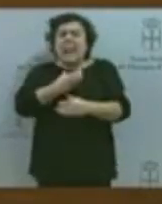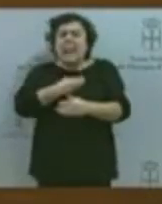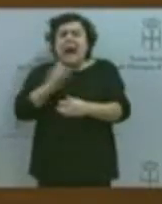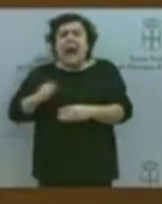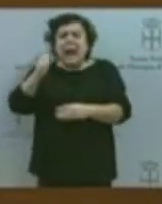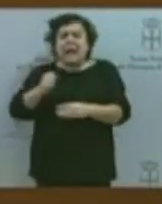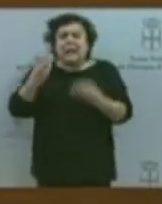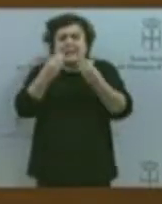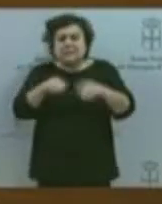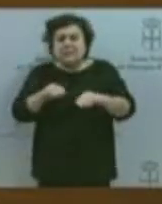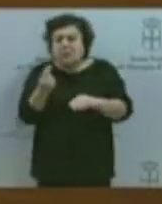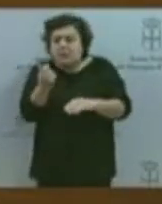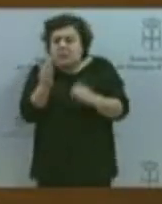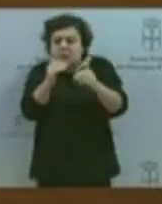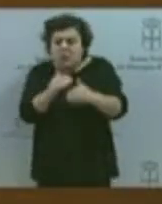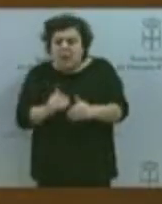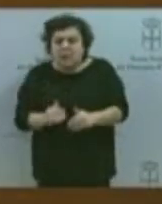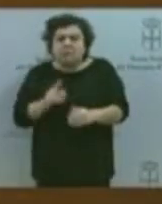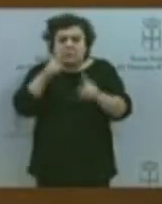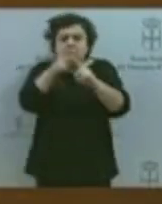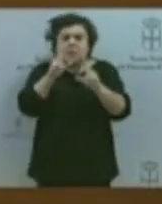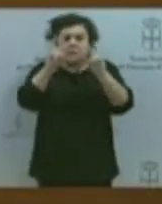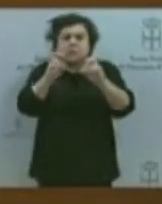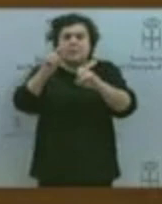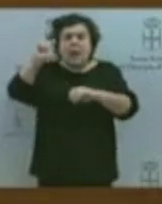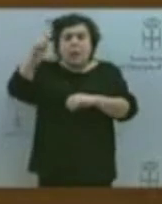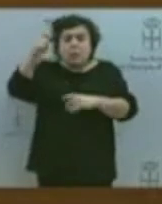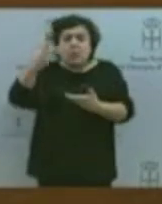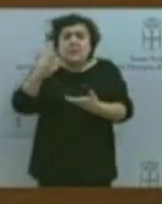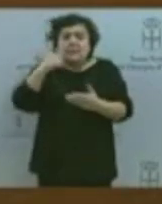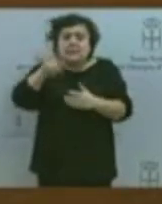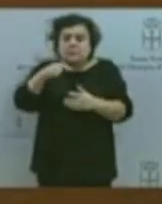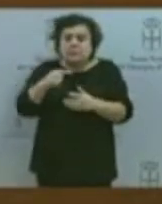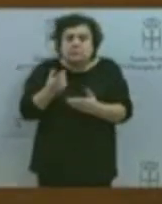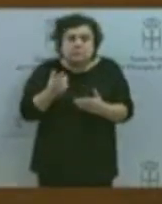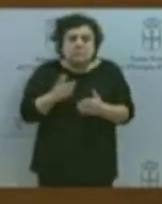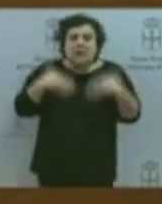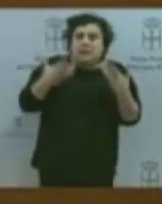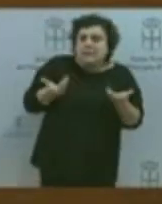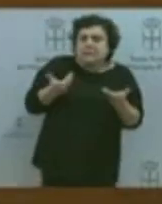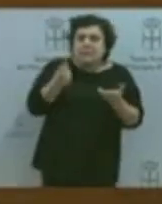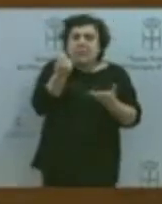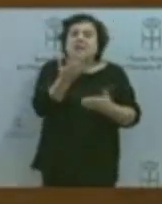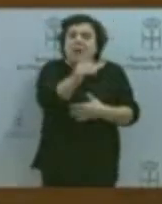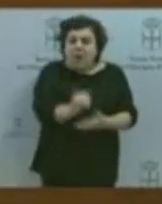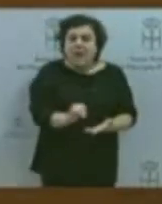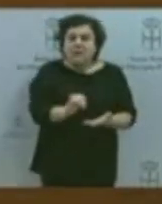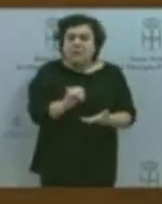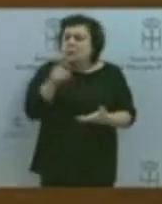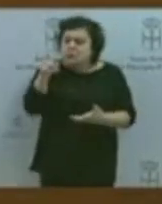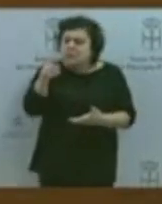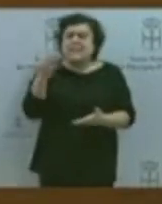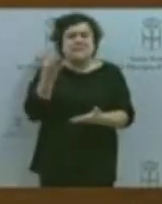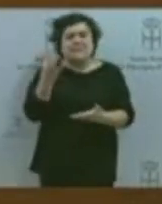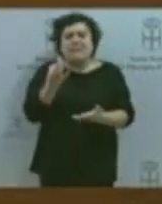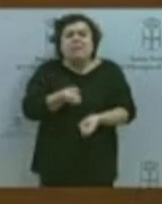otro día lo encontrase. Y ustedes tienen que negociar, tienen que hablar, porque si no, la imagen que están dando, señora consejera, es que ni siquiera los miembros de su